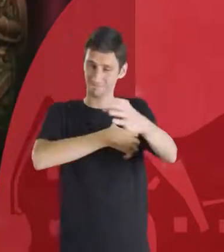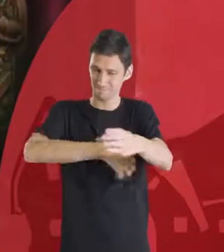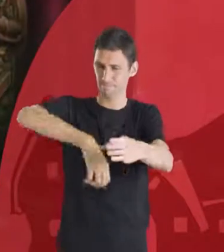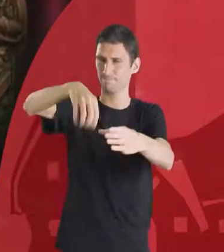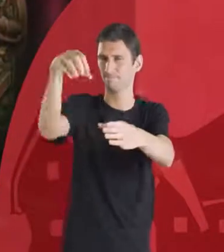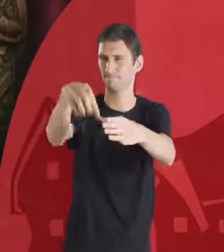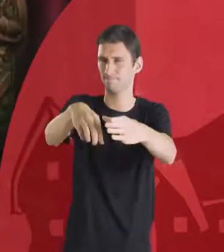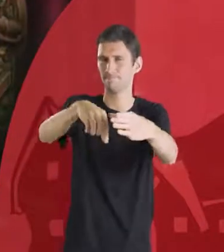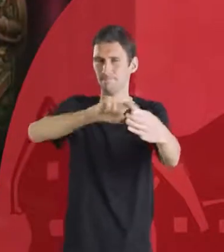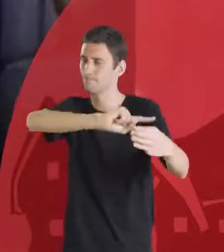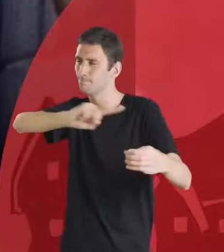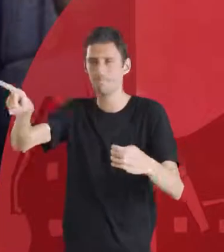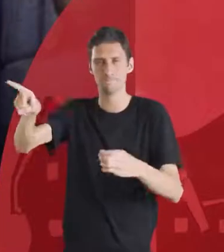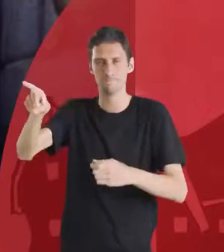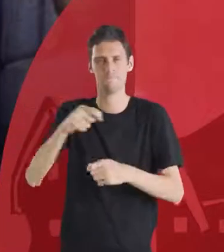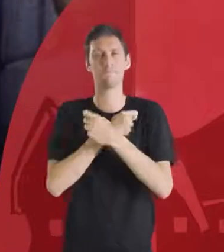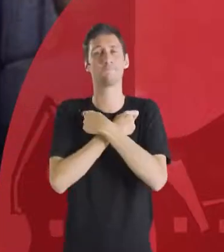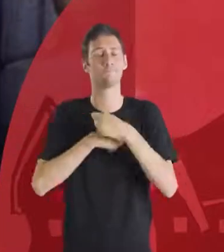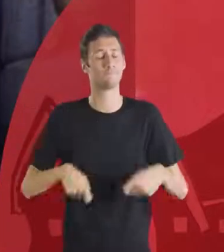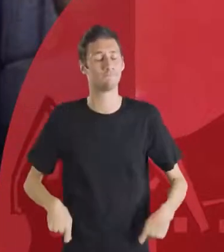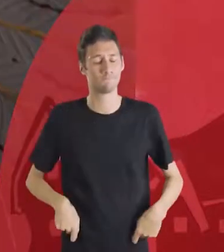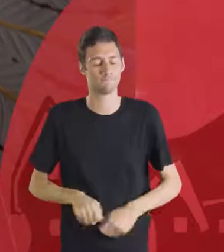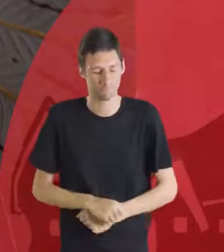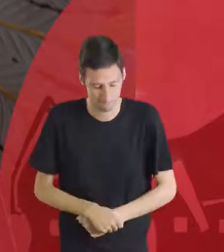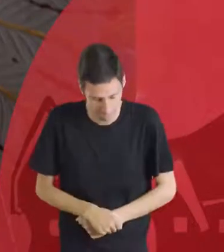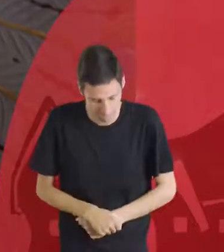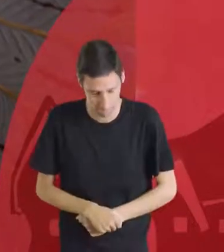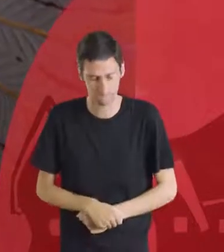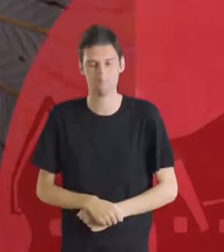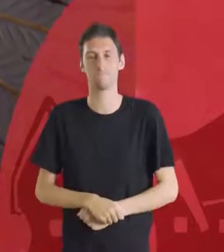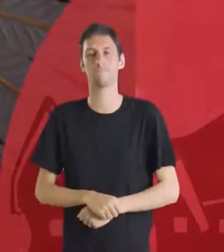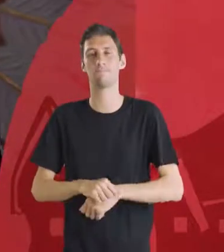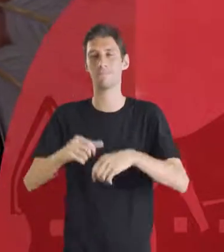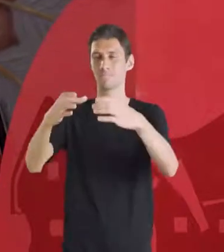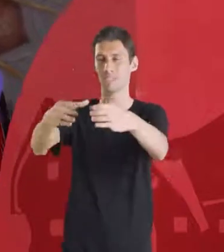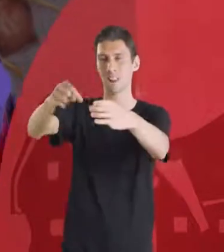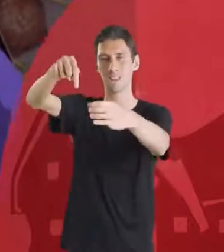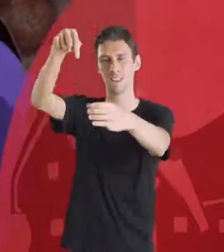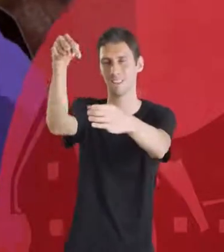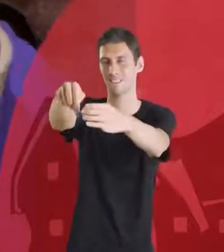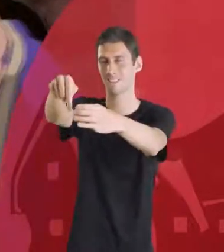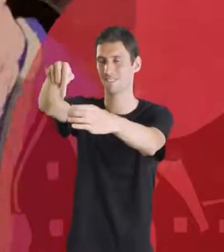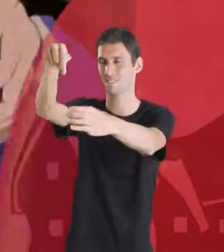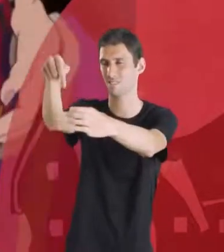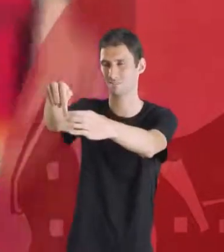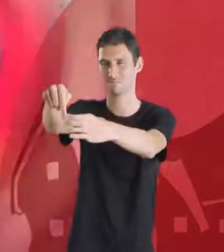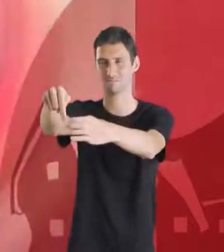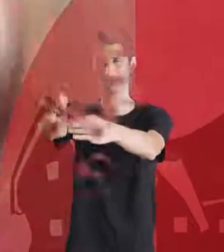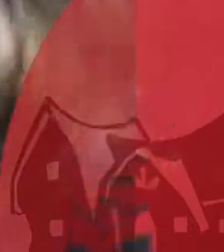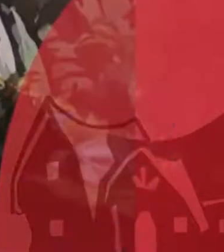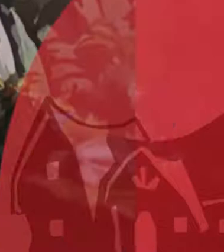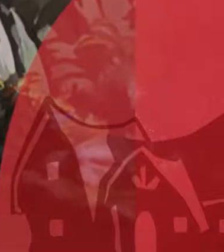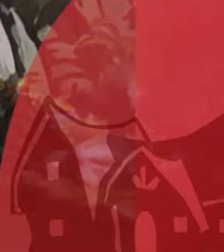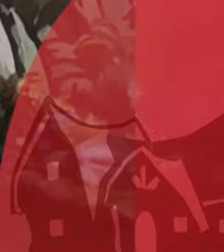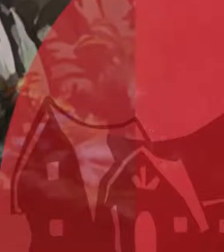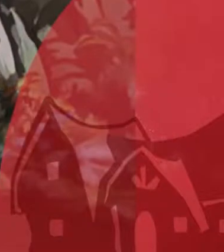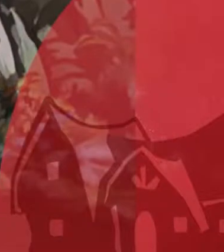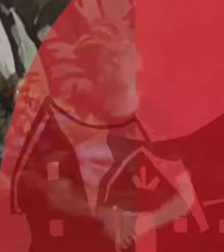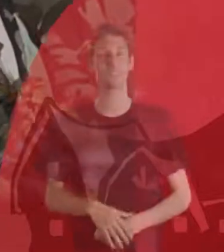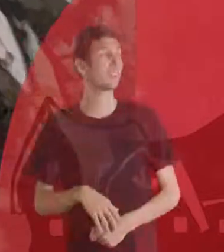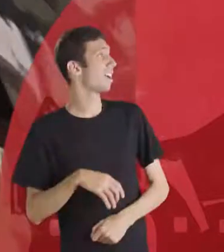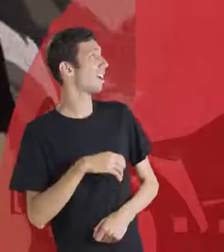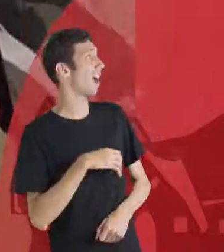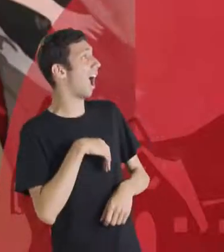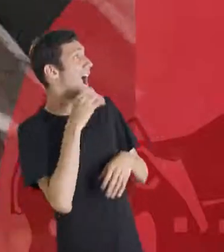de Blancanieves y le traiga su corazón en un cofre. Aquí dentro. Triste por su difícil tarea,